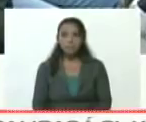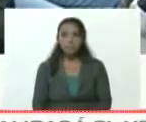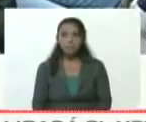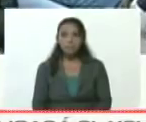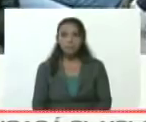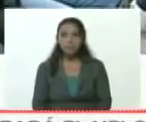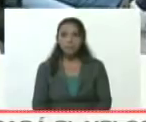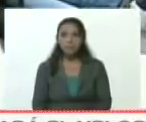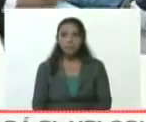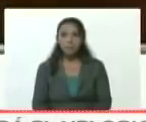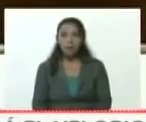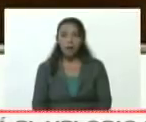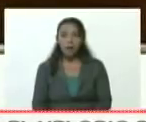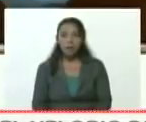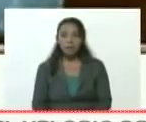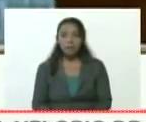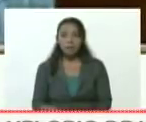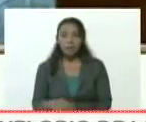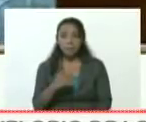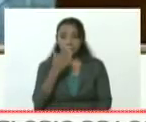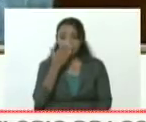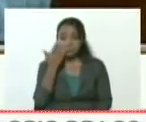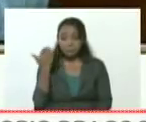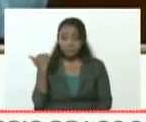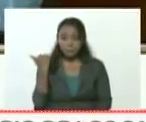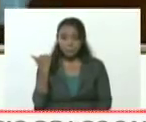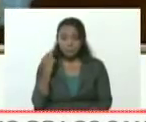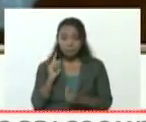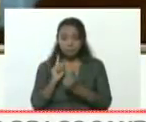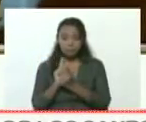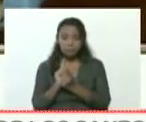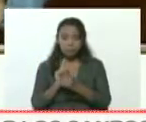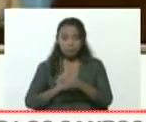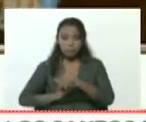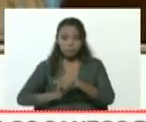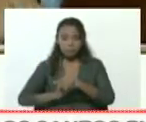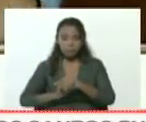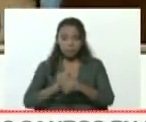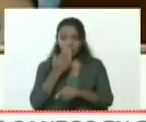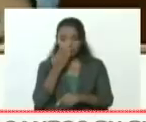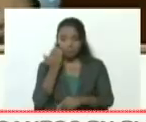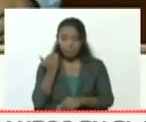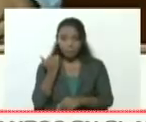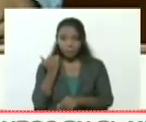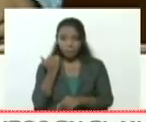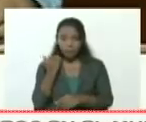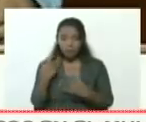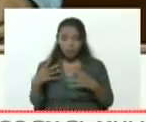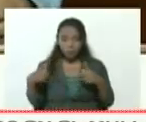Hoy estuvimos, hace ratito estuvimos reunidos con los compañeros del Partido Comunista de